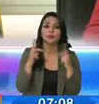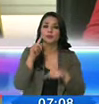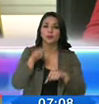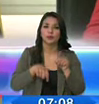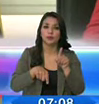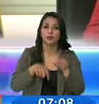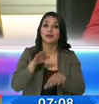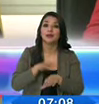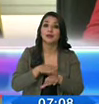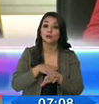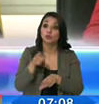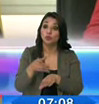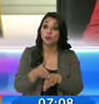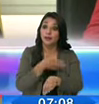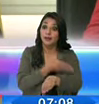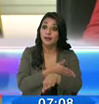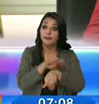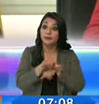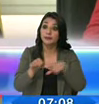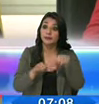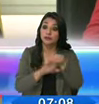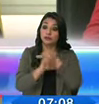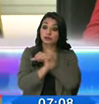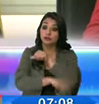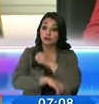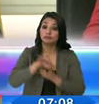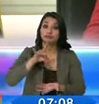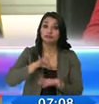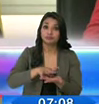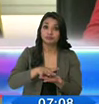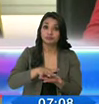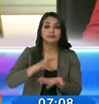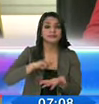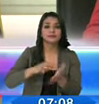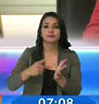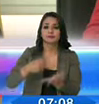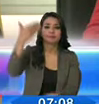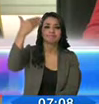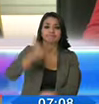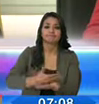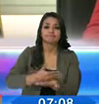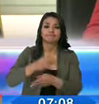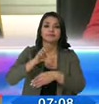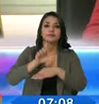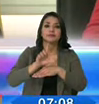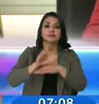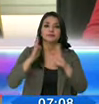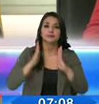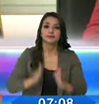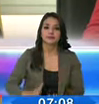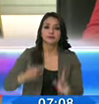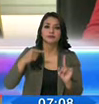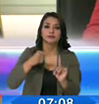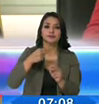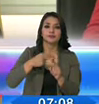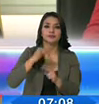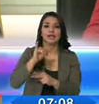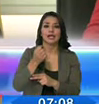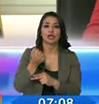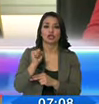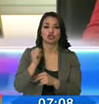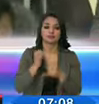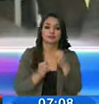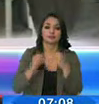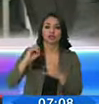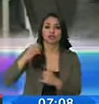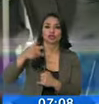sanción administrativa de destitución, se declara cesado al licenciado Carlos Alberto Ochoa